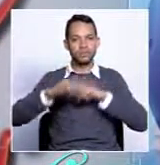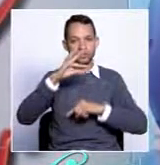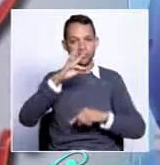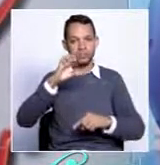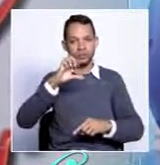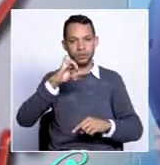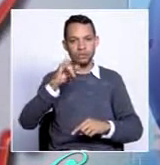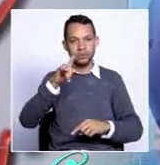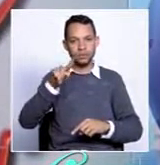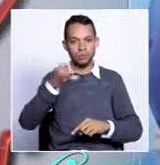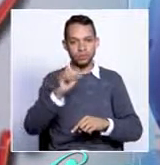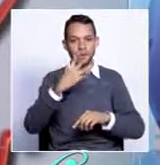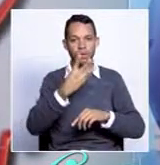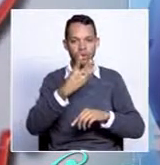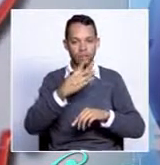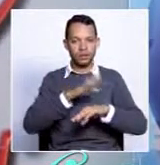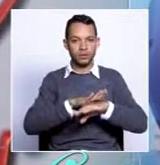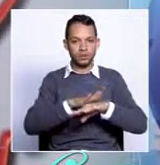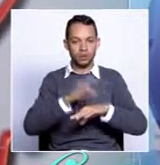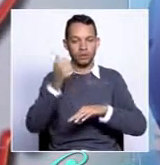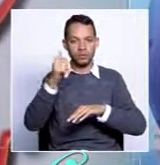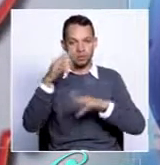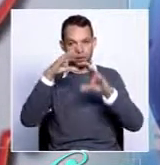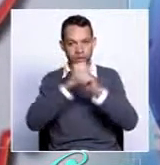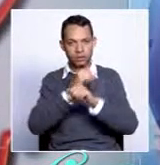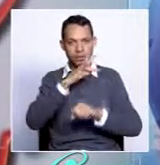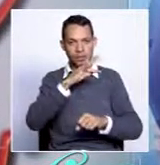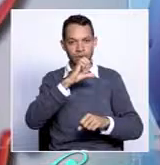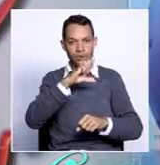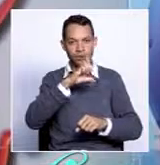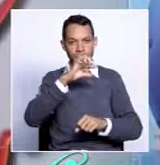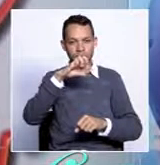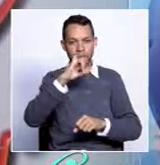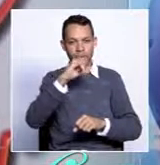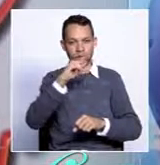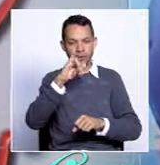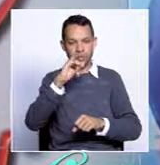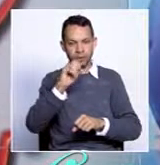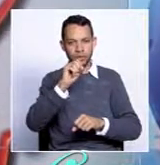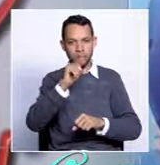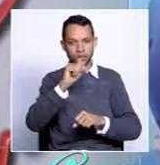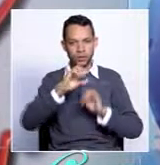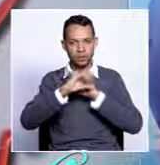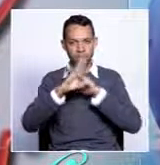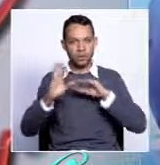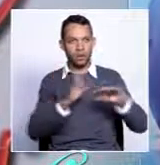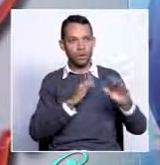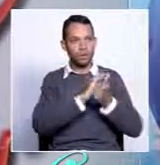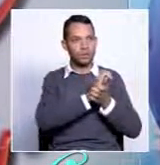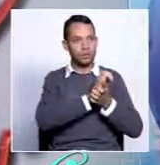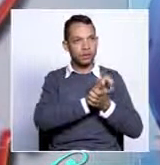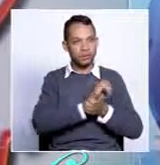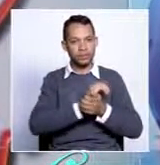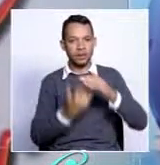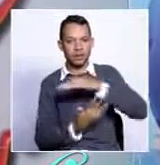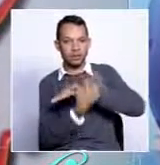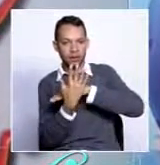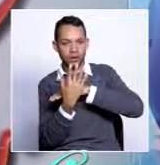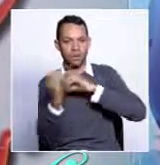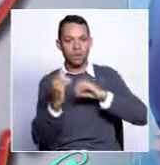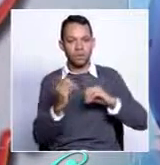y diez de la noche todos los días en telepacífico a las once de la mañana y en tele café nos pueden ver a las 5 de la mañana y a las 7 de la